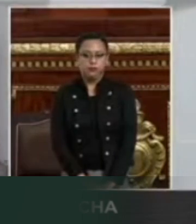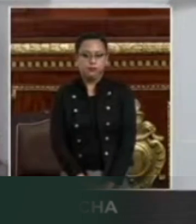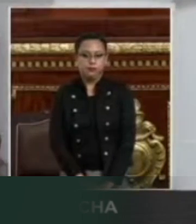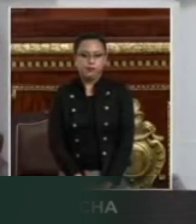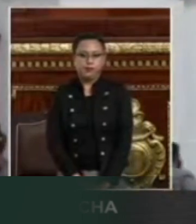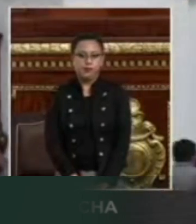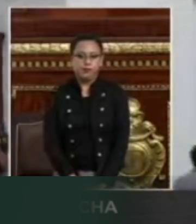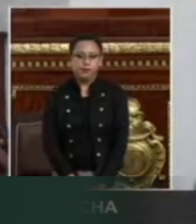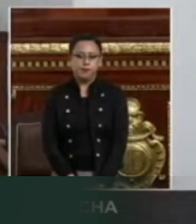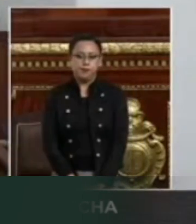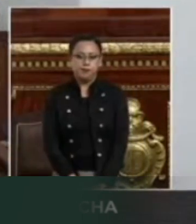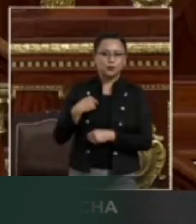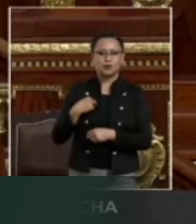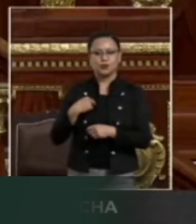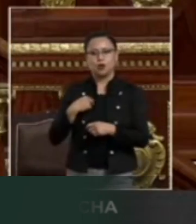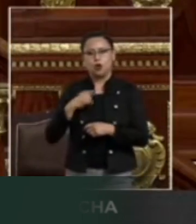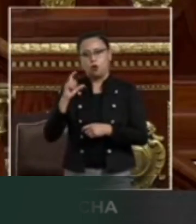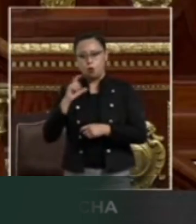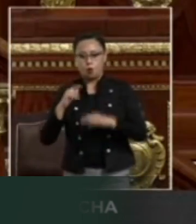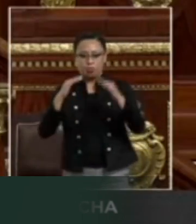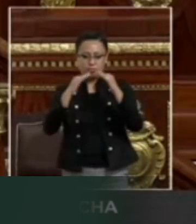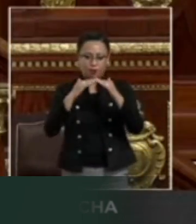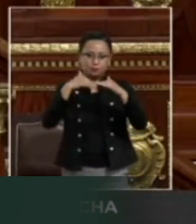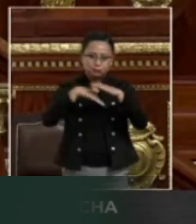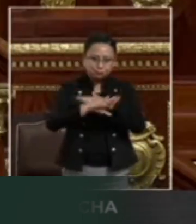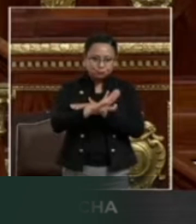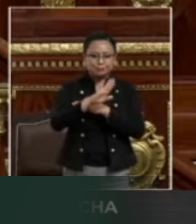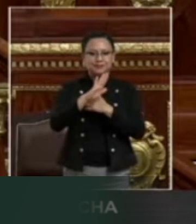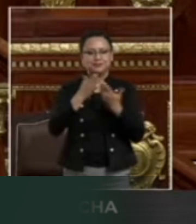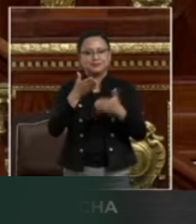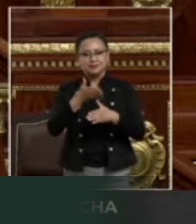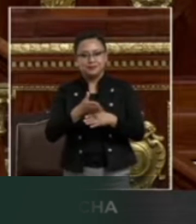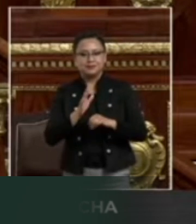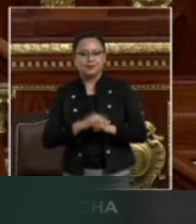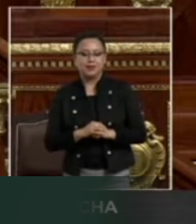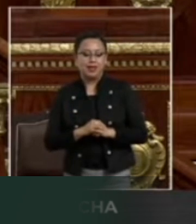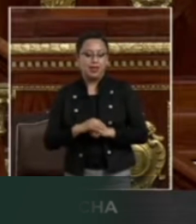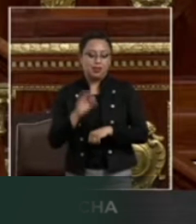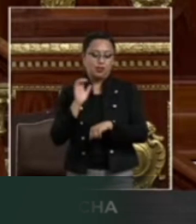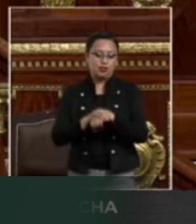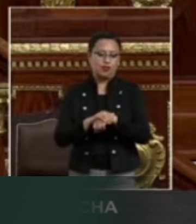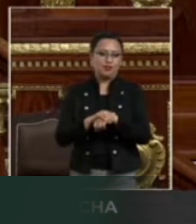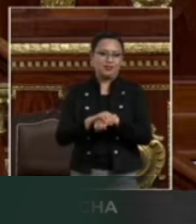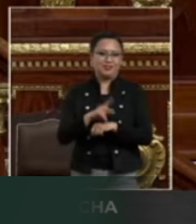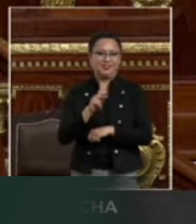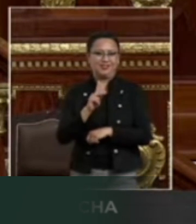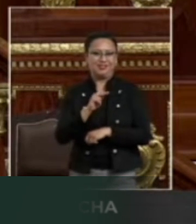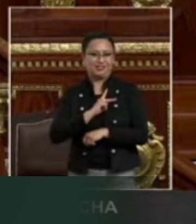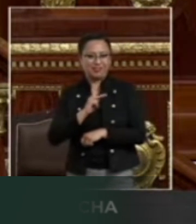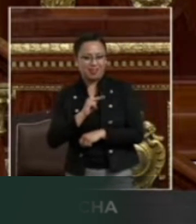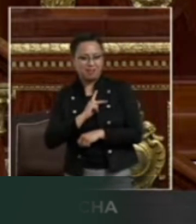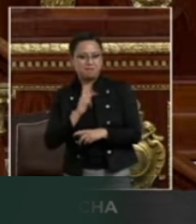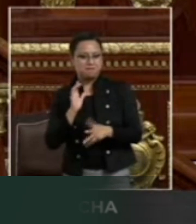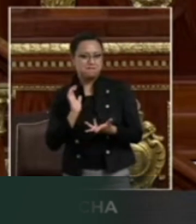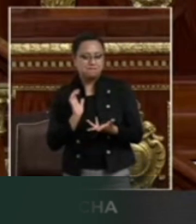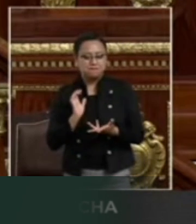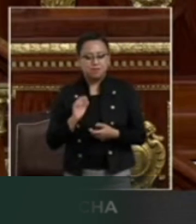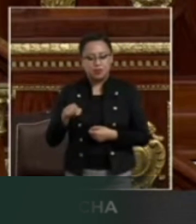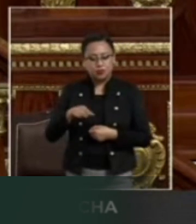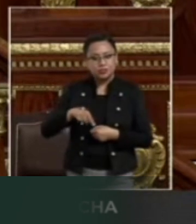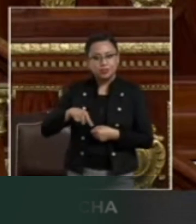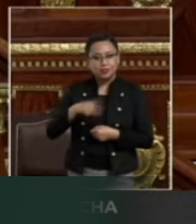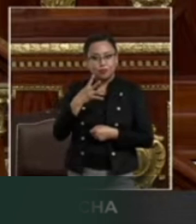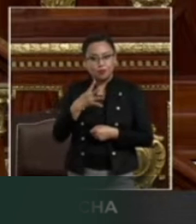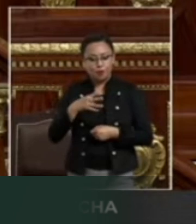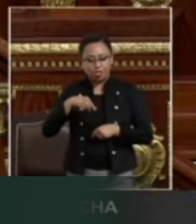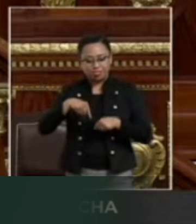domésticos y de compañía, a fin de erradicar estas prácticas que impactan negativamente a muchas familias. La reforma busca sancionar hasta con